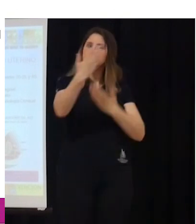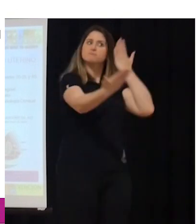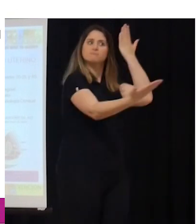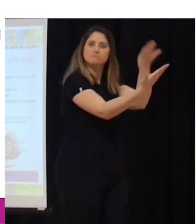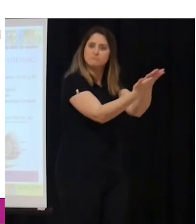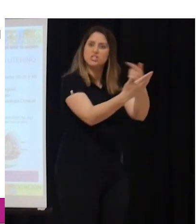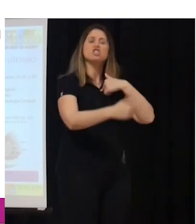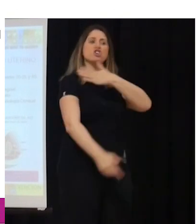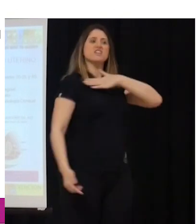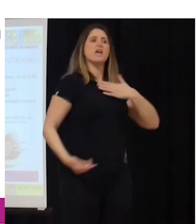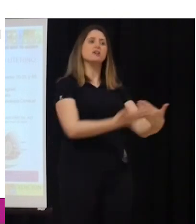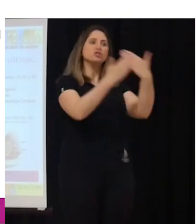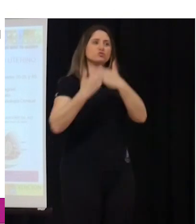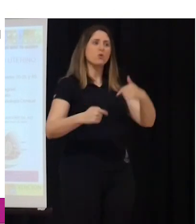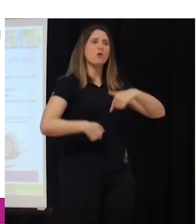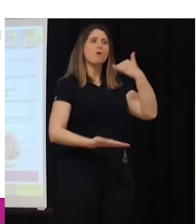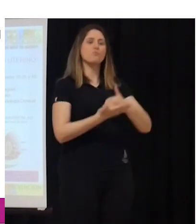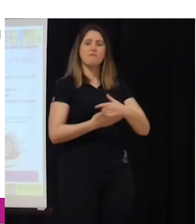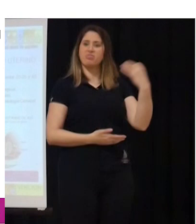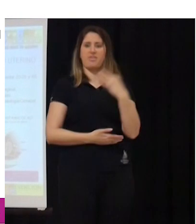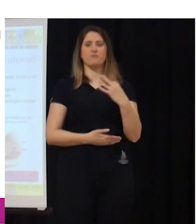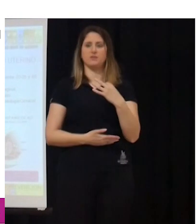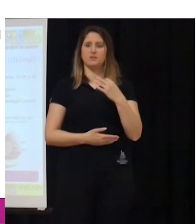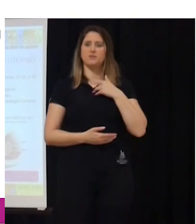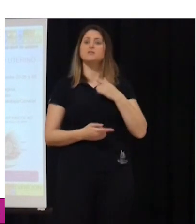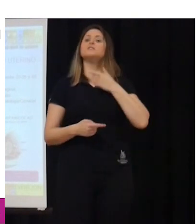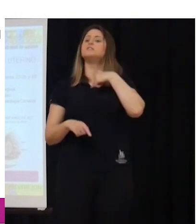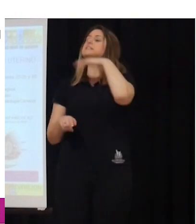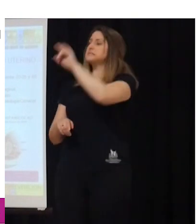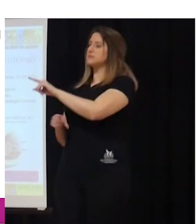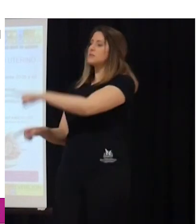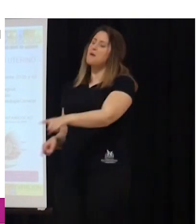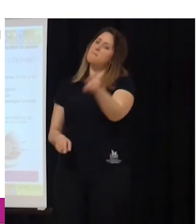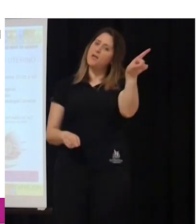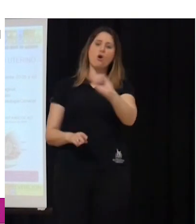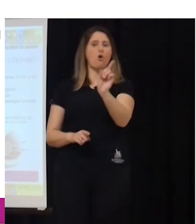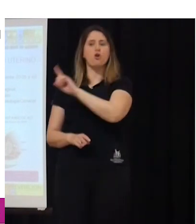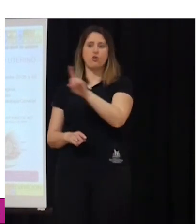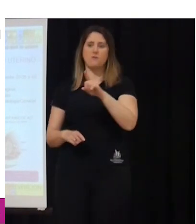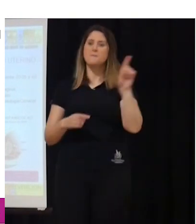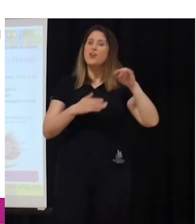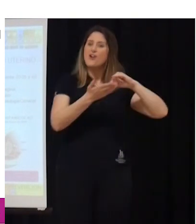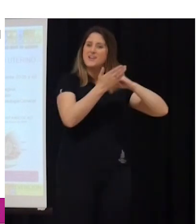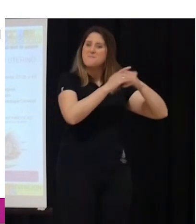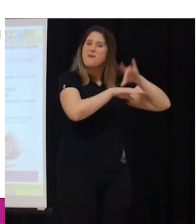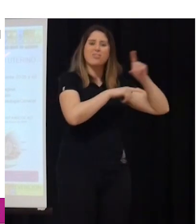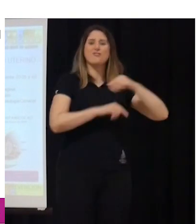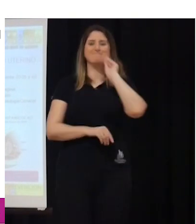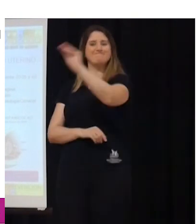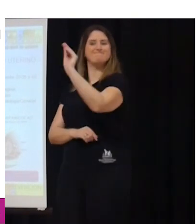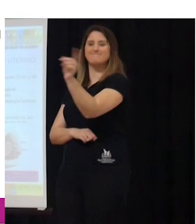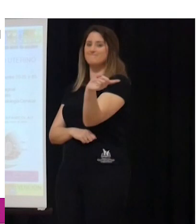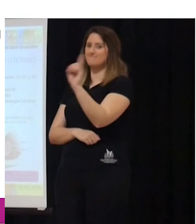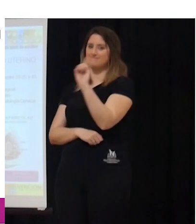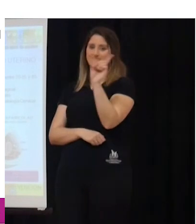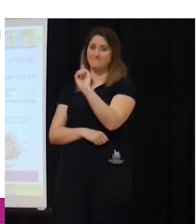decir, quiero que me hagan la prueba y veremos a ver si procedo o no hacerse. Pero el sistema no las llama a ustedes.